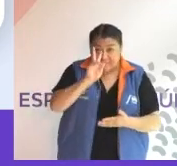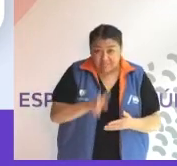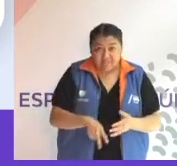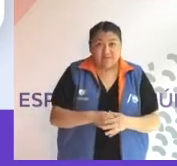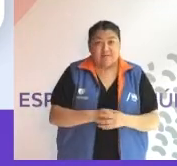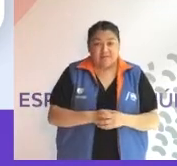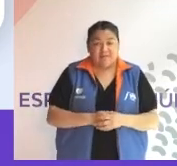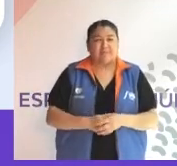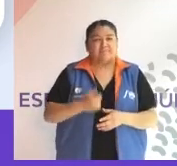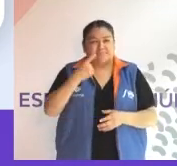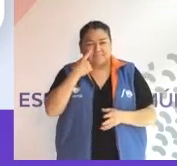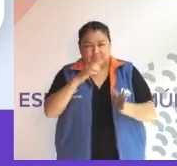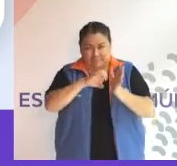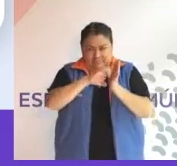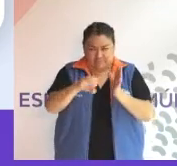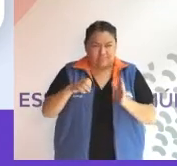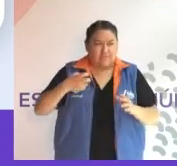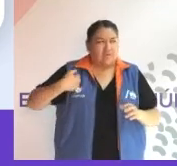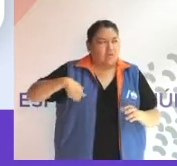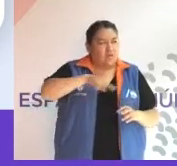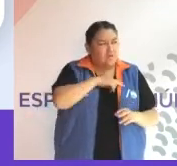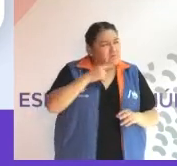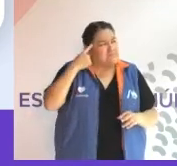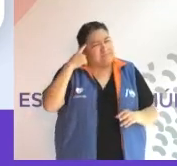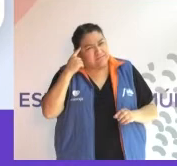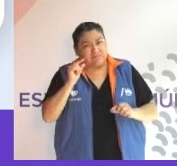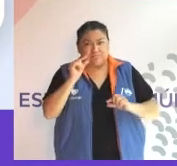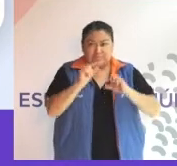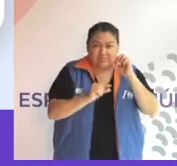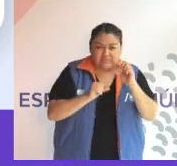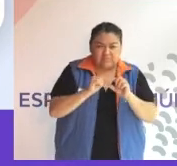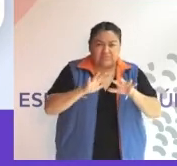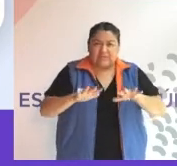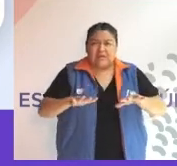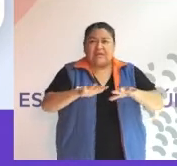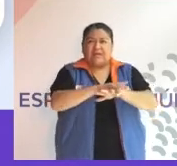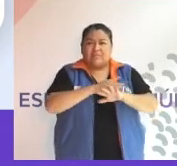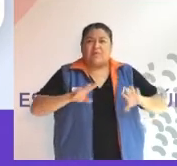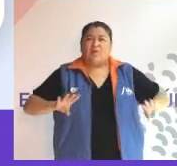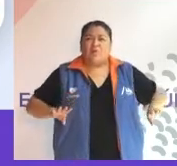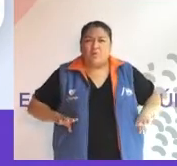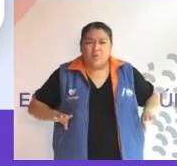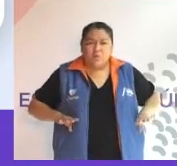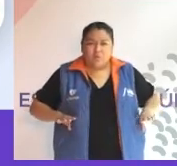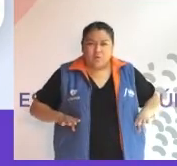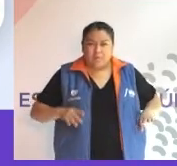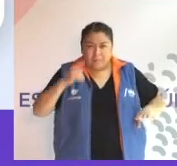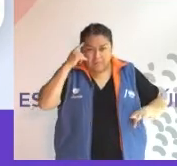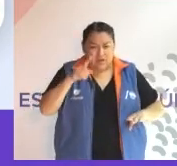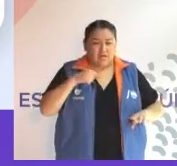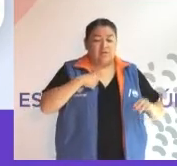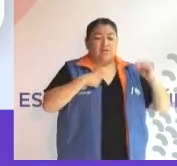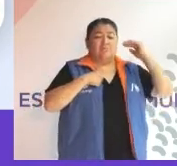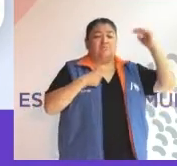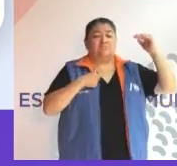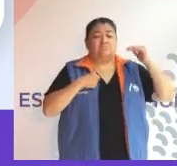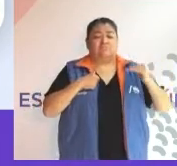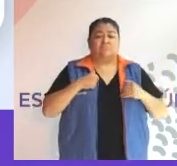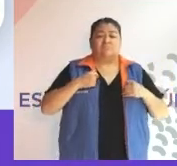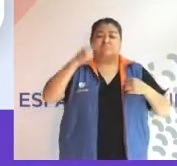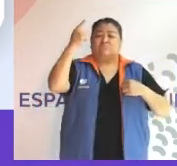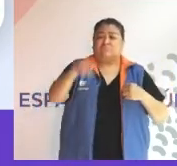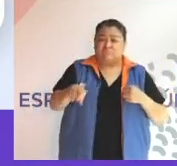no irnos distanciando un poco de estos modelos solamente tradicionales de la organización recibe